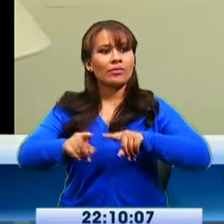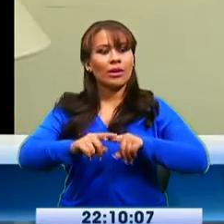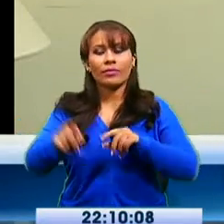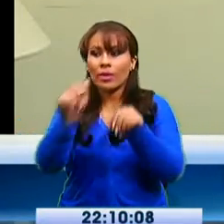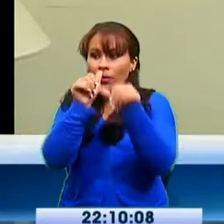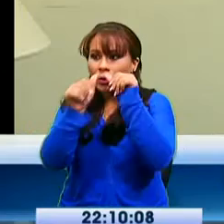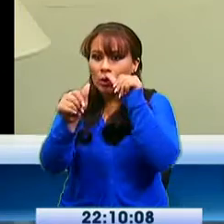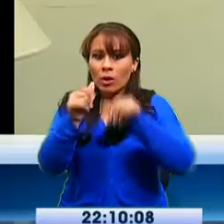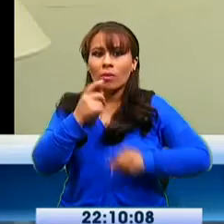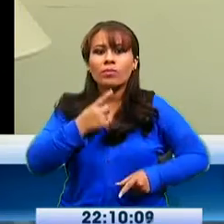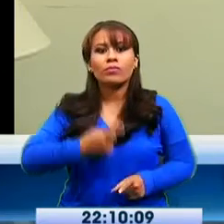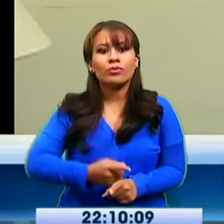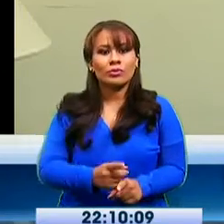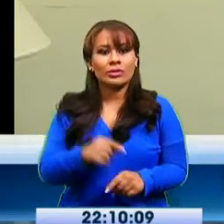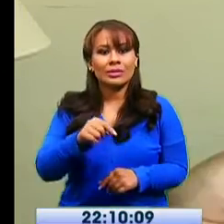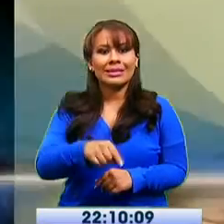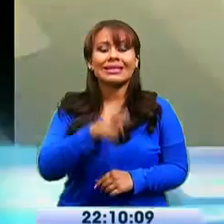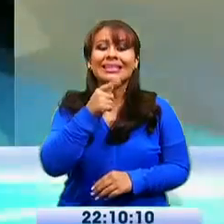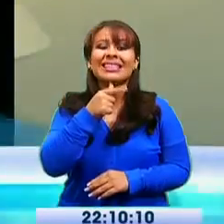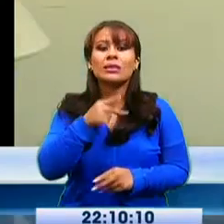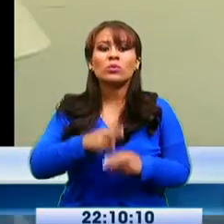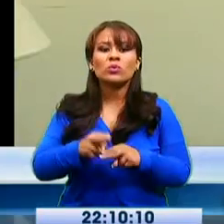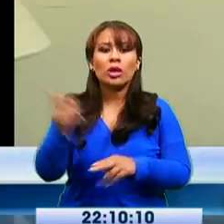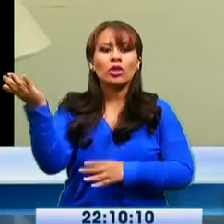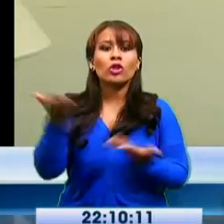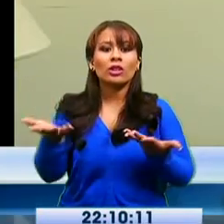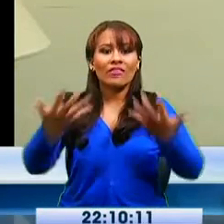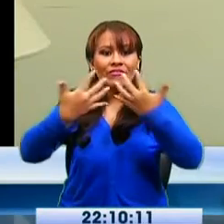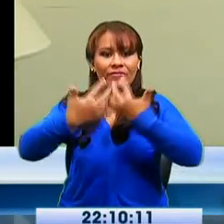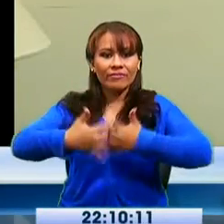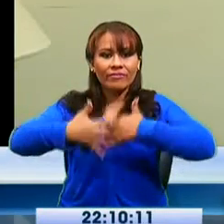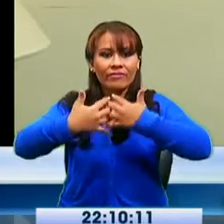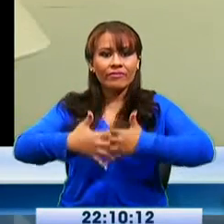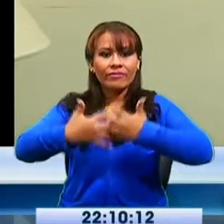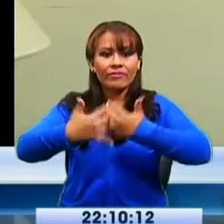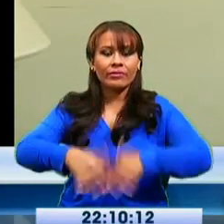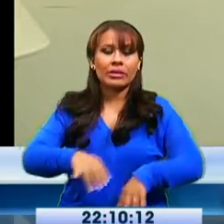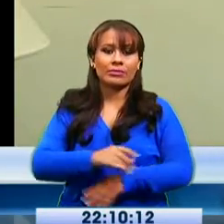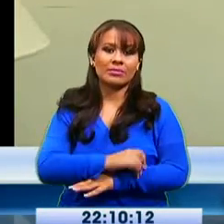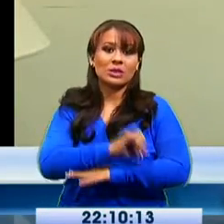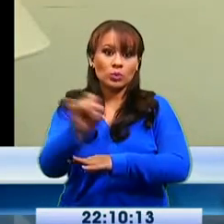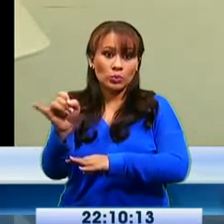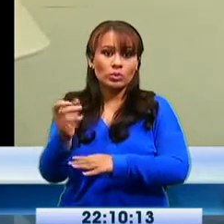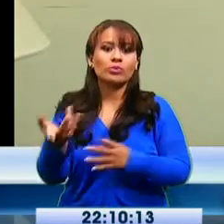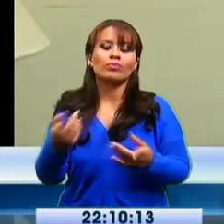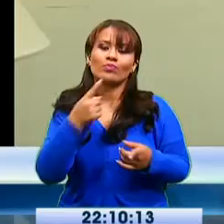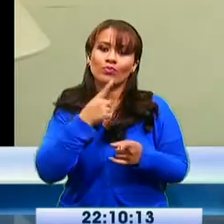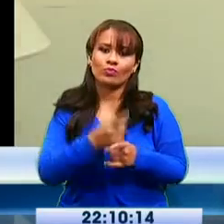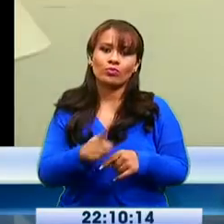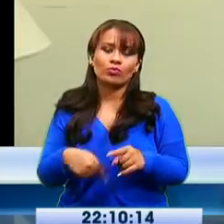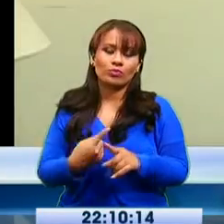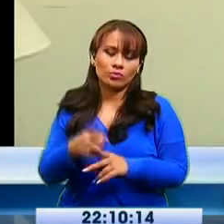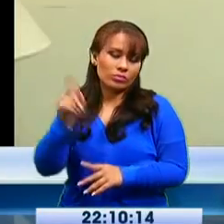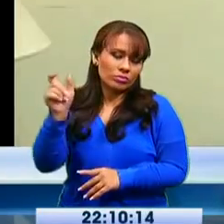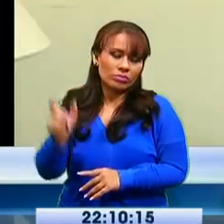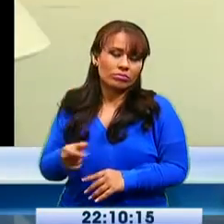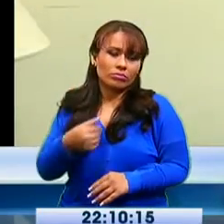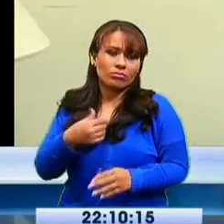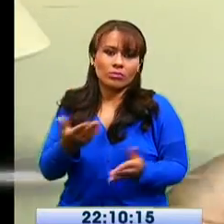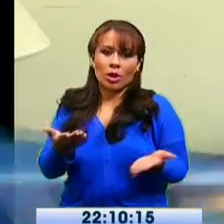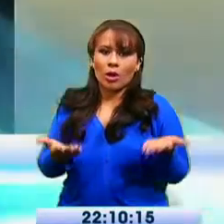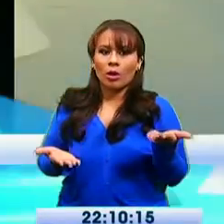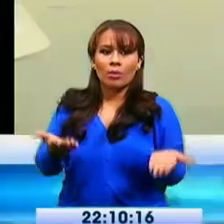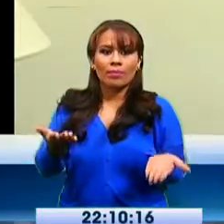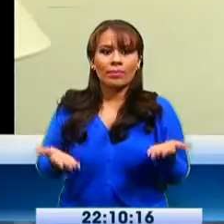Por eso es que son de uso industrial. Pero se ven, alguien compara con otros